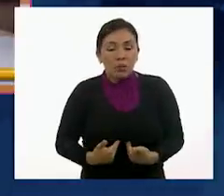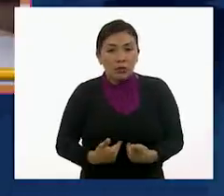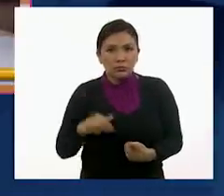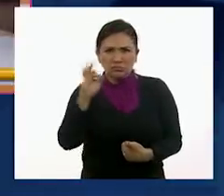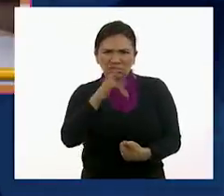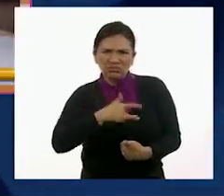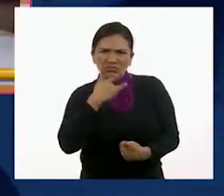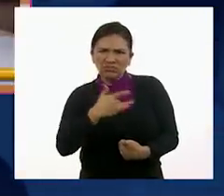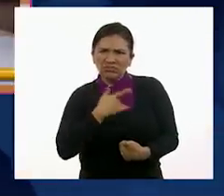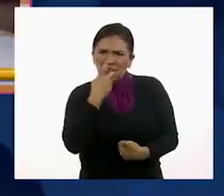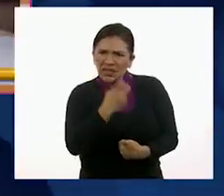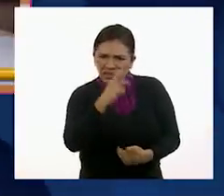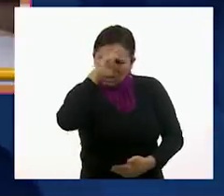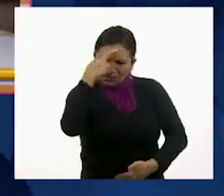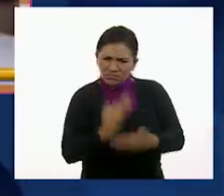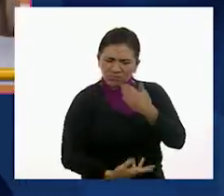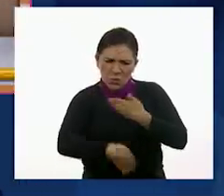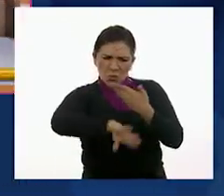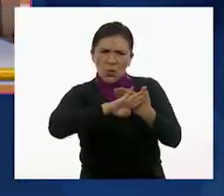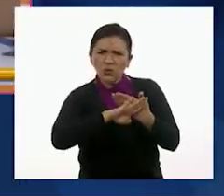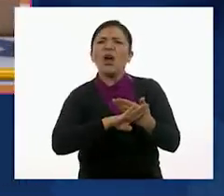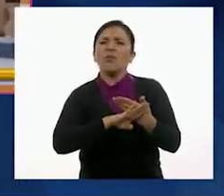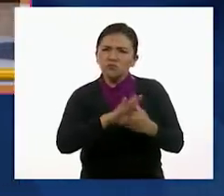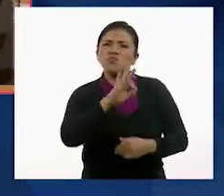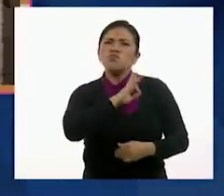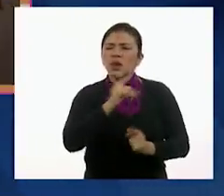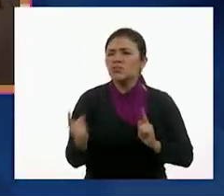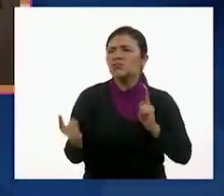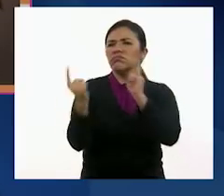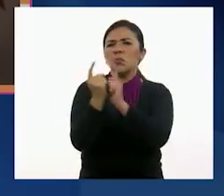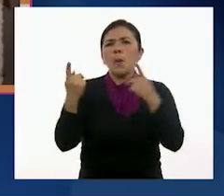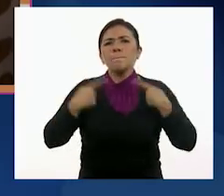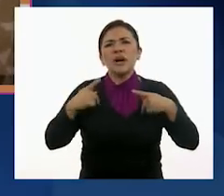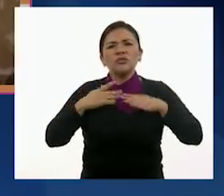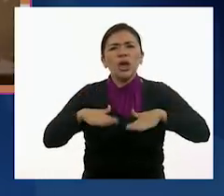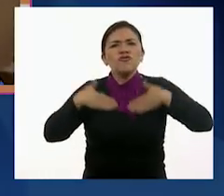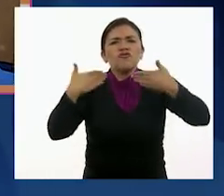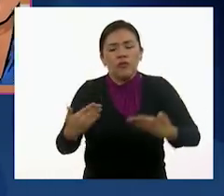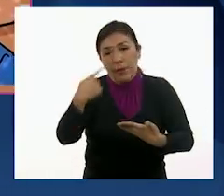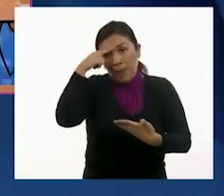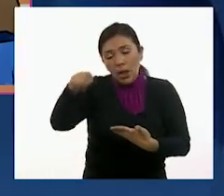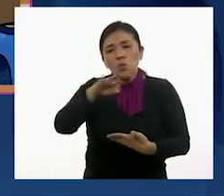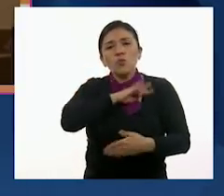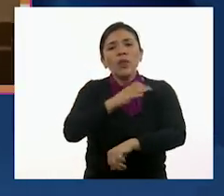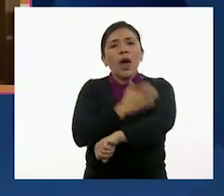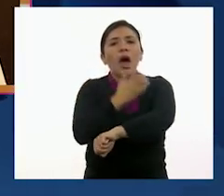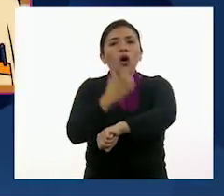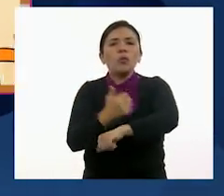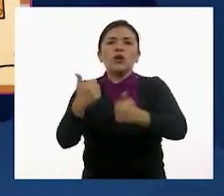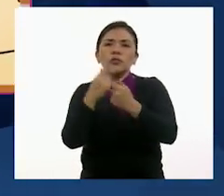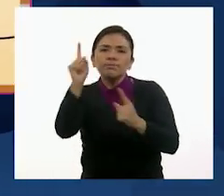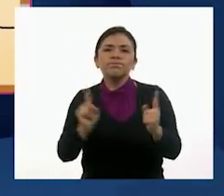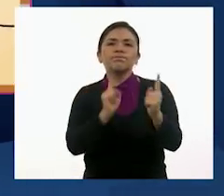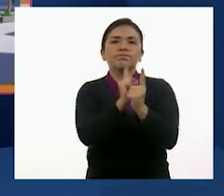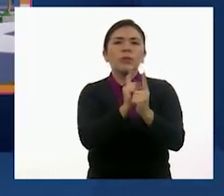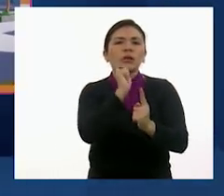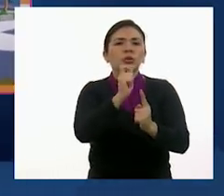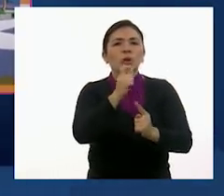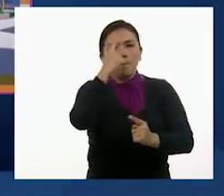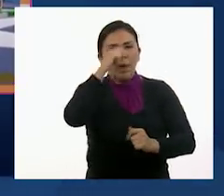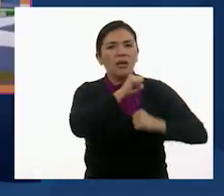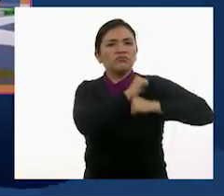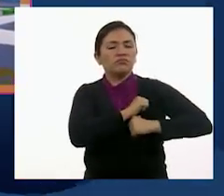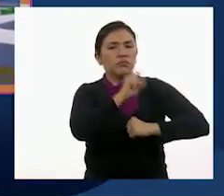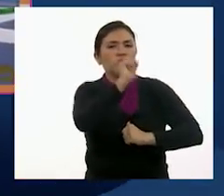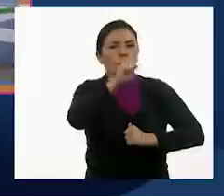Si sientes que estos son violados, acércate a una persona de confianza para que te acompañe ante la autoridad que puede